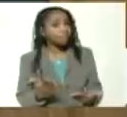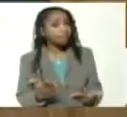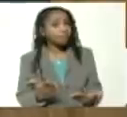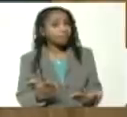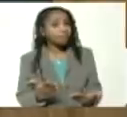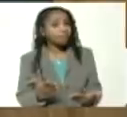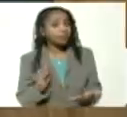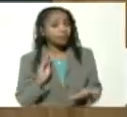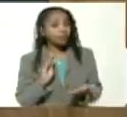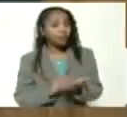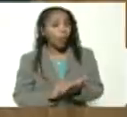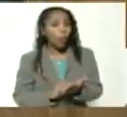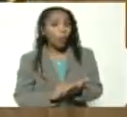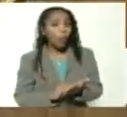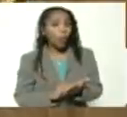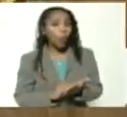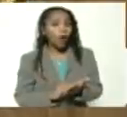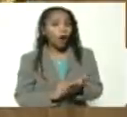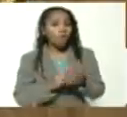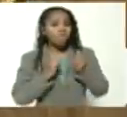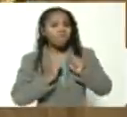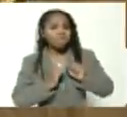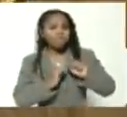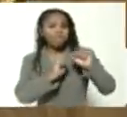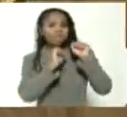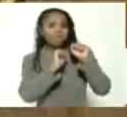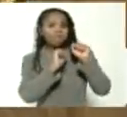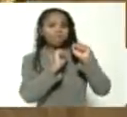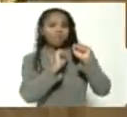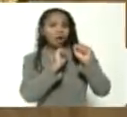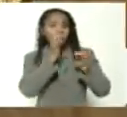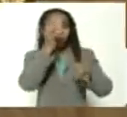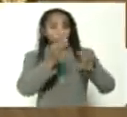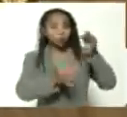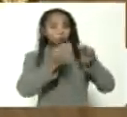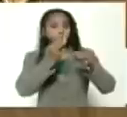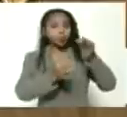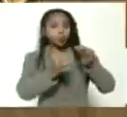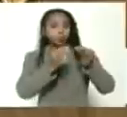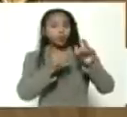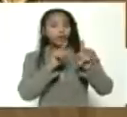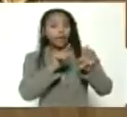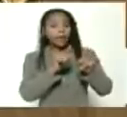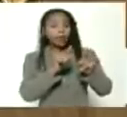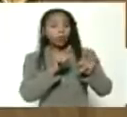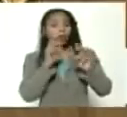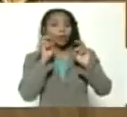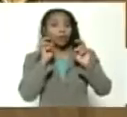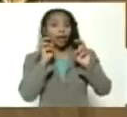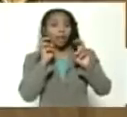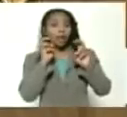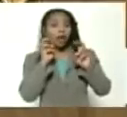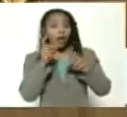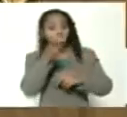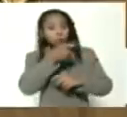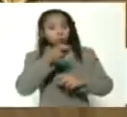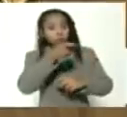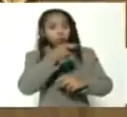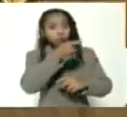nos coloca también en la vanguardia, en la judicialización de estos crímenes, en la búsqueda